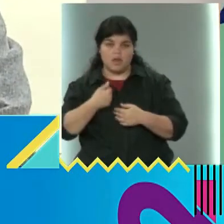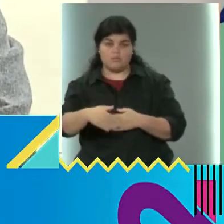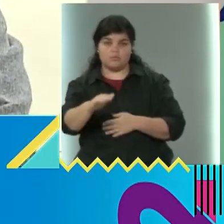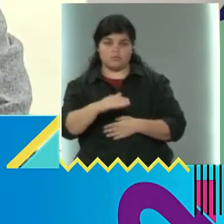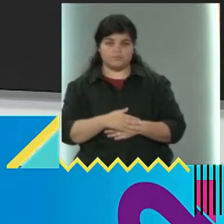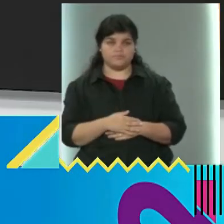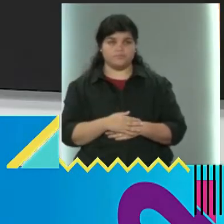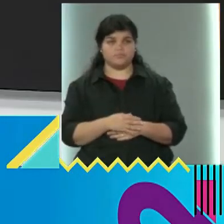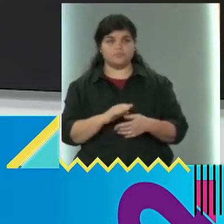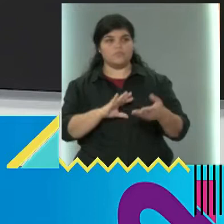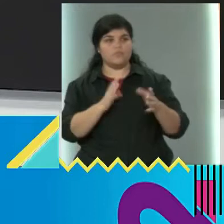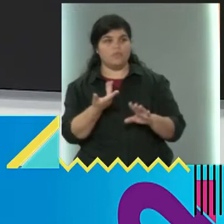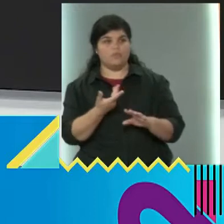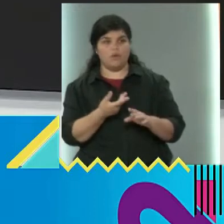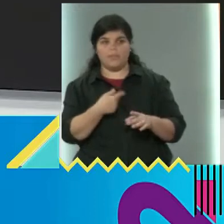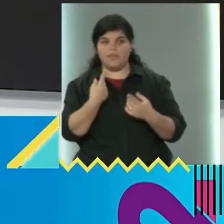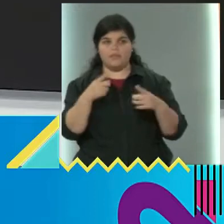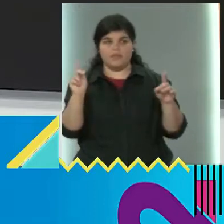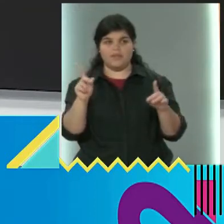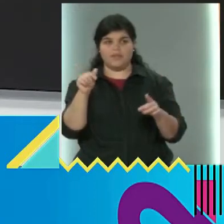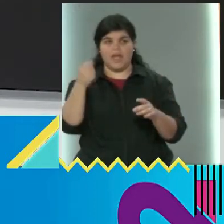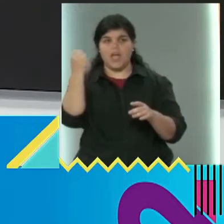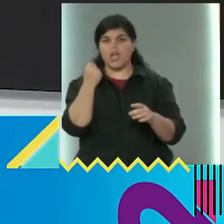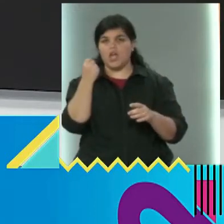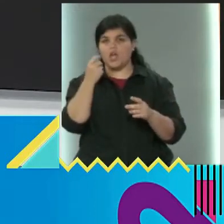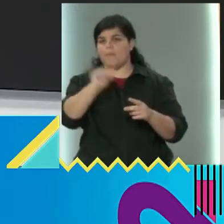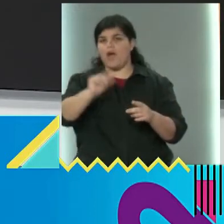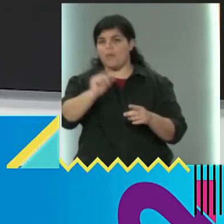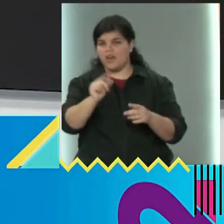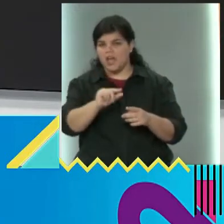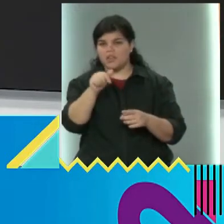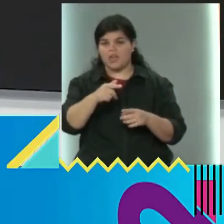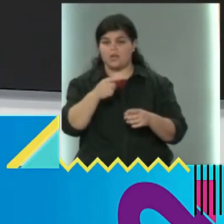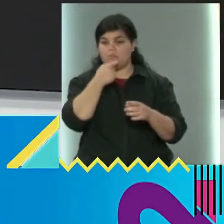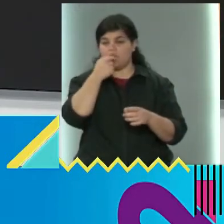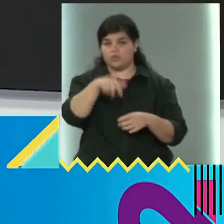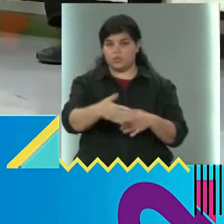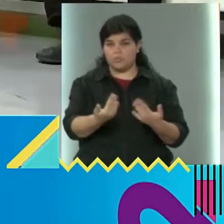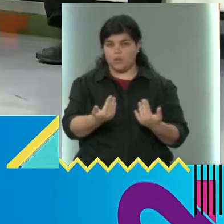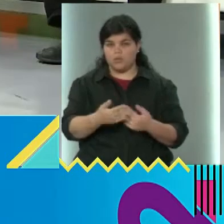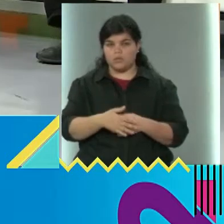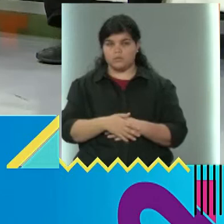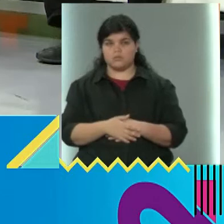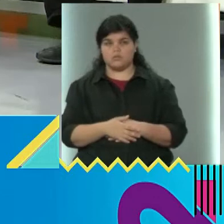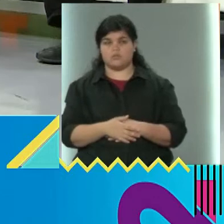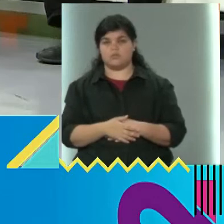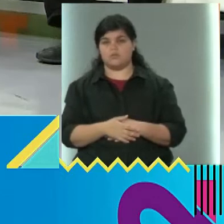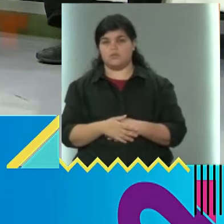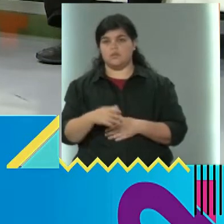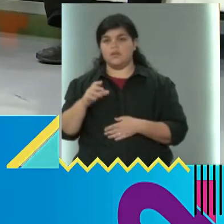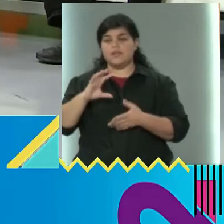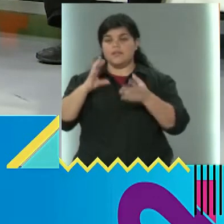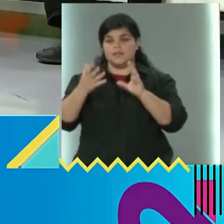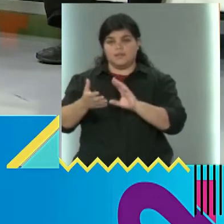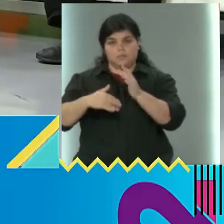técnicas de construcción quizás más económicas hoy en la realidad de nuestra provincia o no? Sistemas constructivos